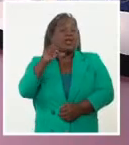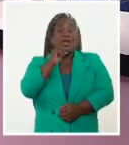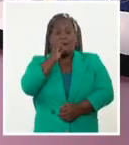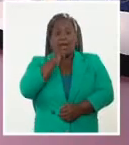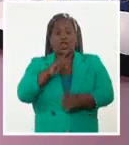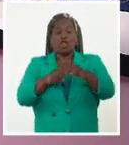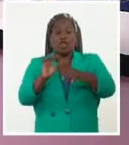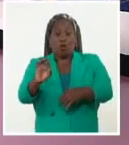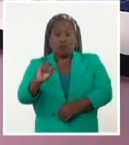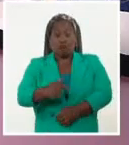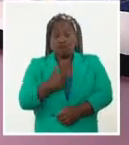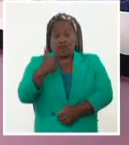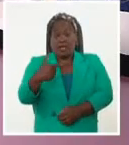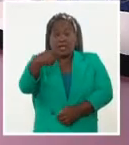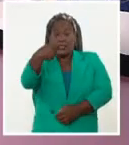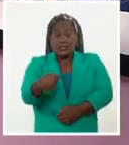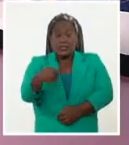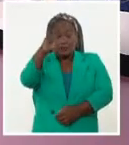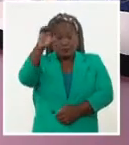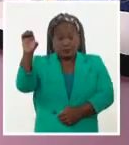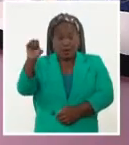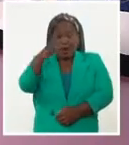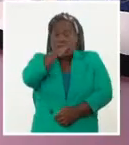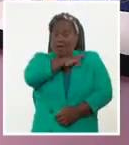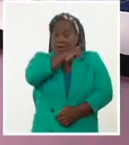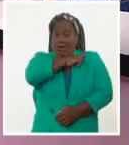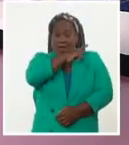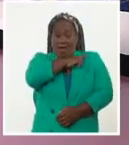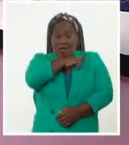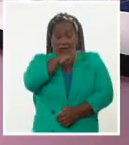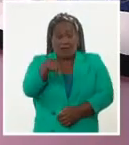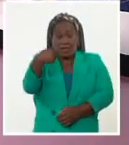vicepresidente del Tribunal Supremo Popular y jefe de la Dirección de Tribunales Militares.